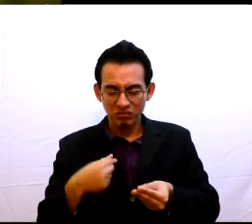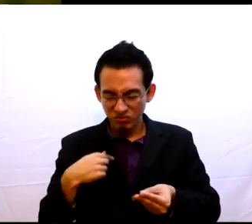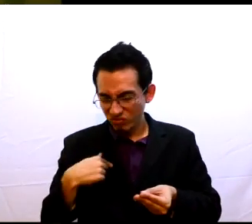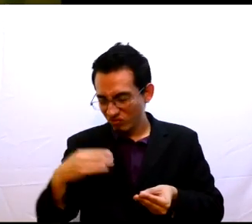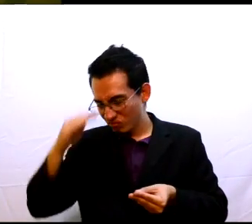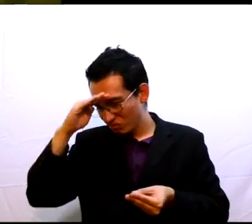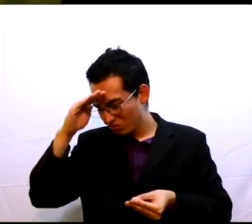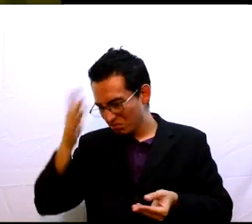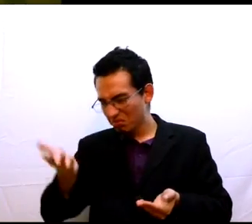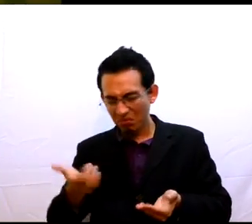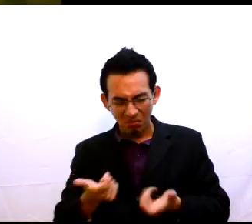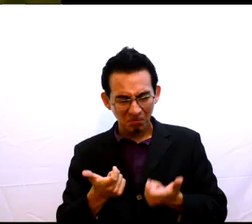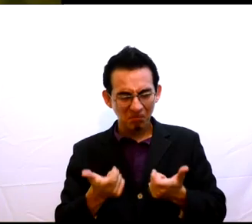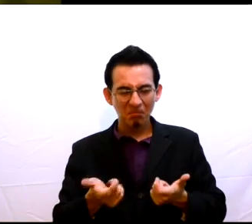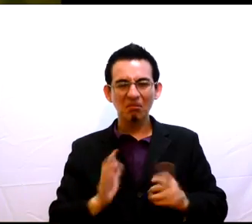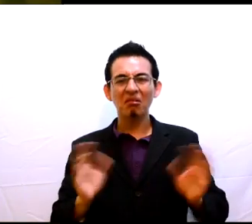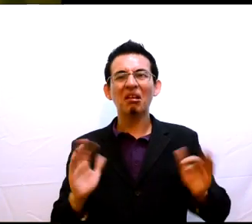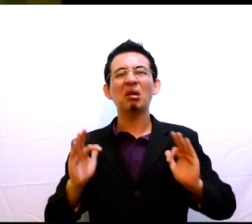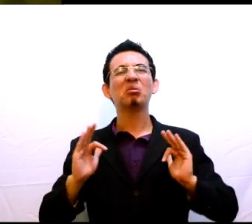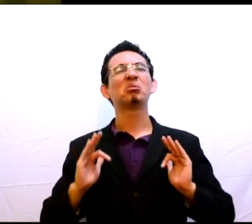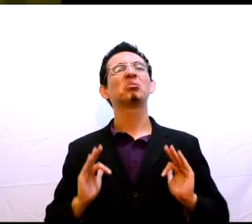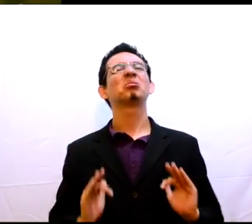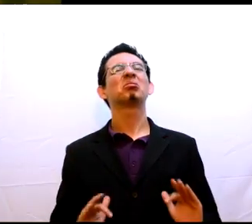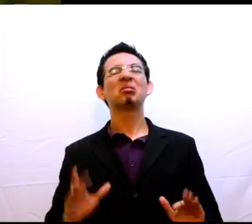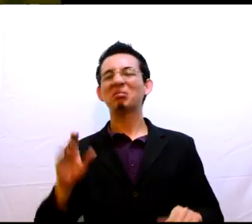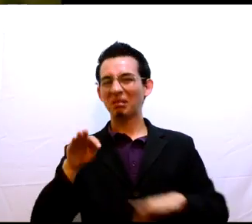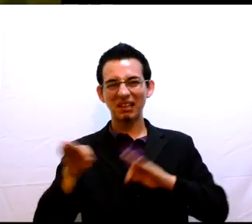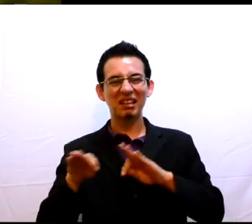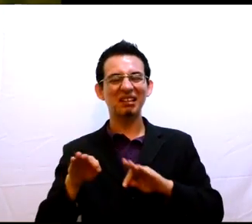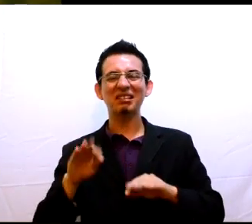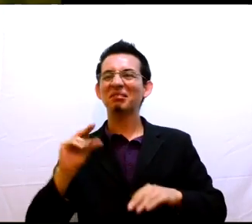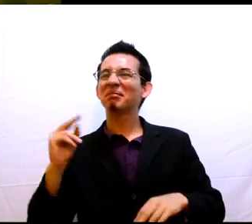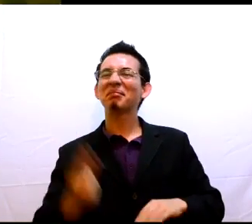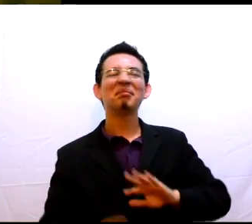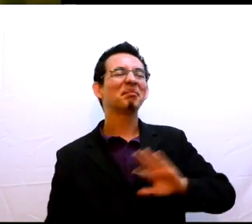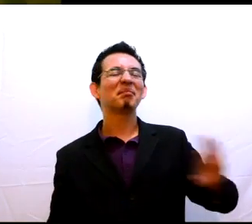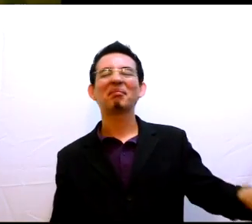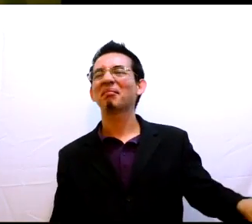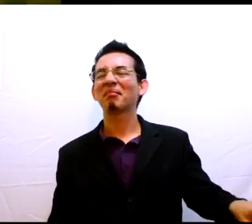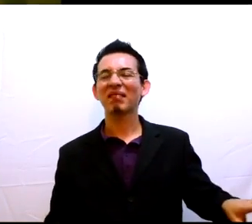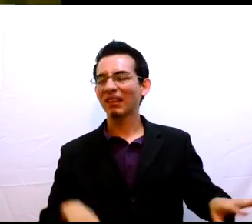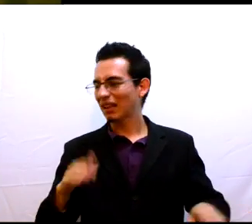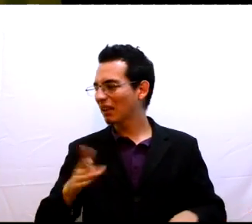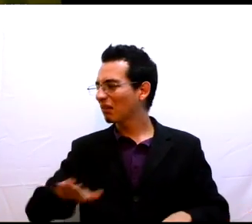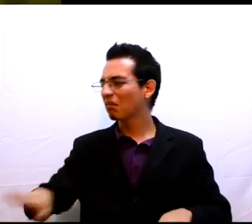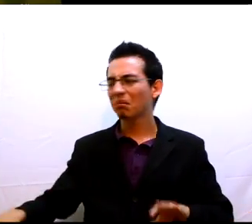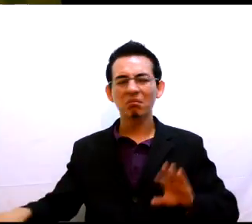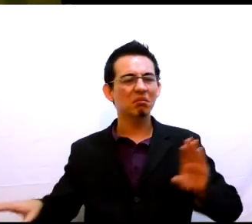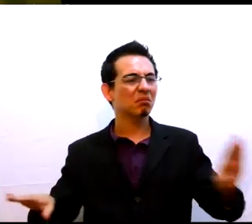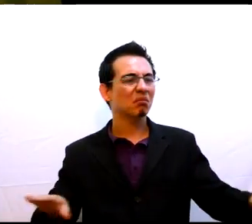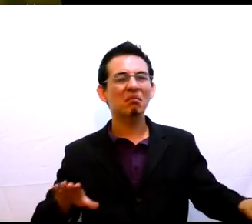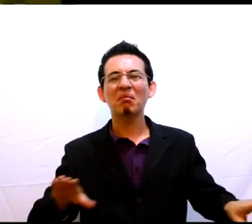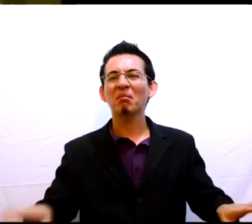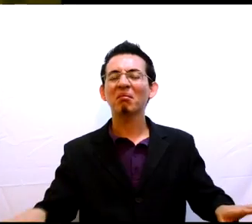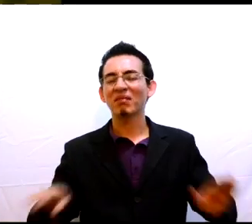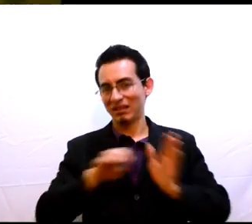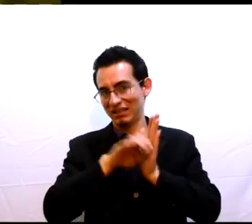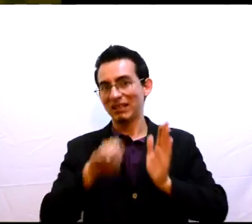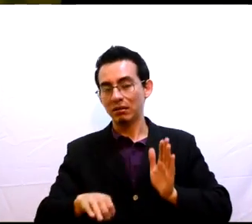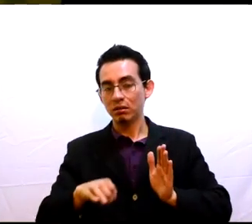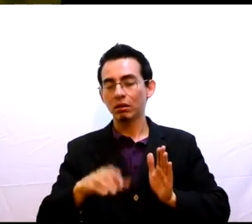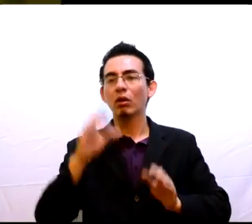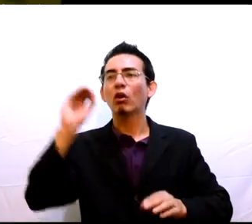apoya estoy bien gloria a dios entonces hermanos vamos a recoger la ofrenda misionera y no das ni un clavo